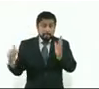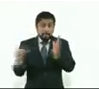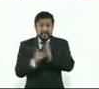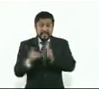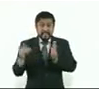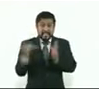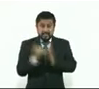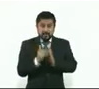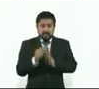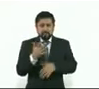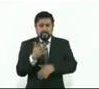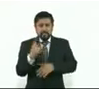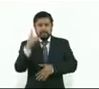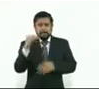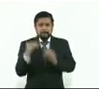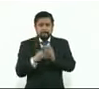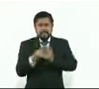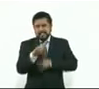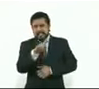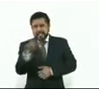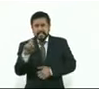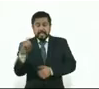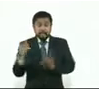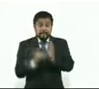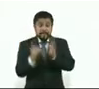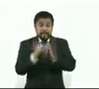como 1.100 millones de pesos,